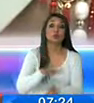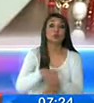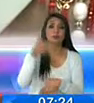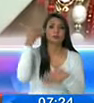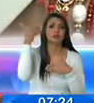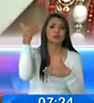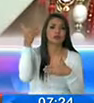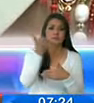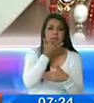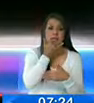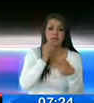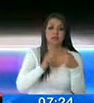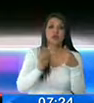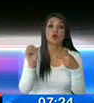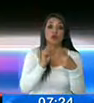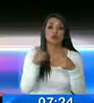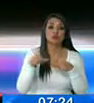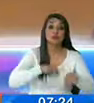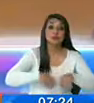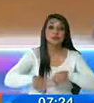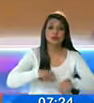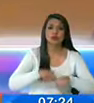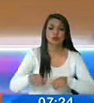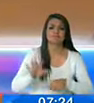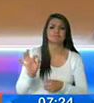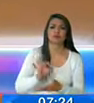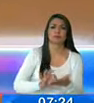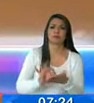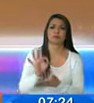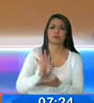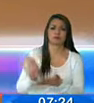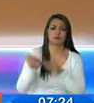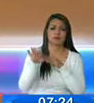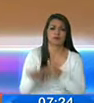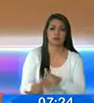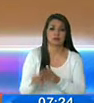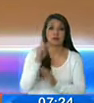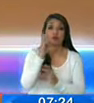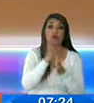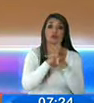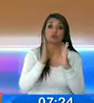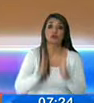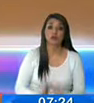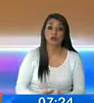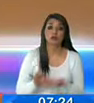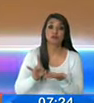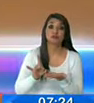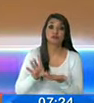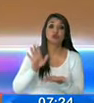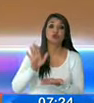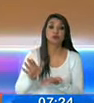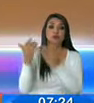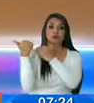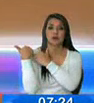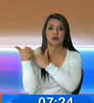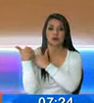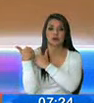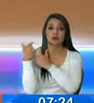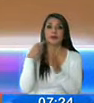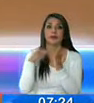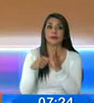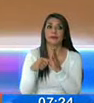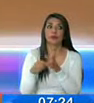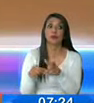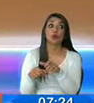política, como la no aprobación de su gestión. Pero se destituye solo a un funcionario que está en el ejercicio de su cargo. Es decir, si alguien